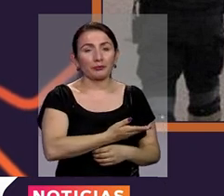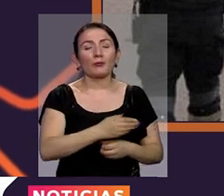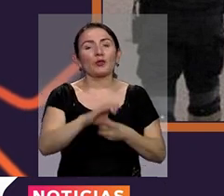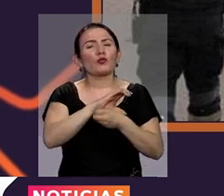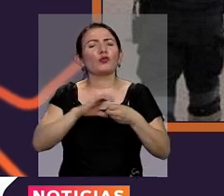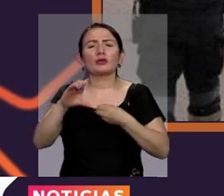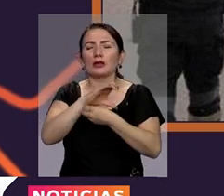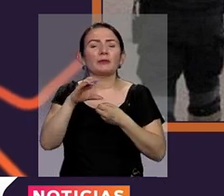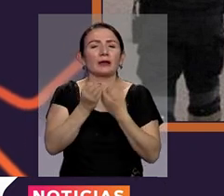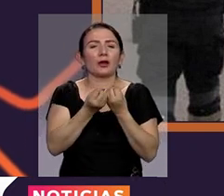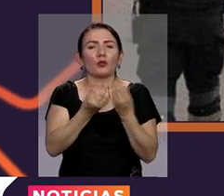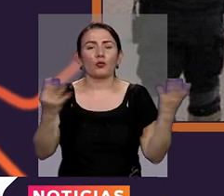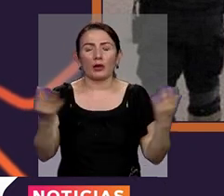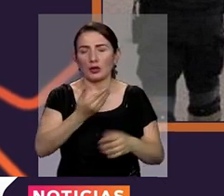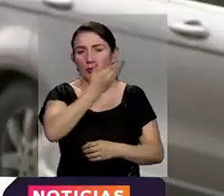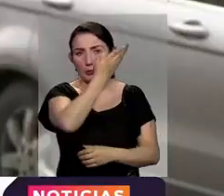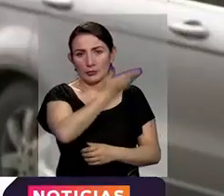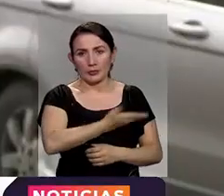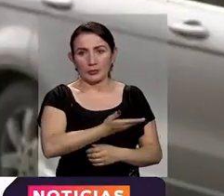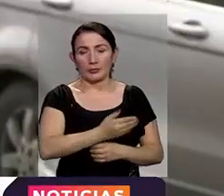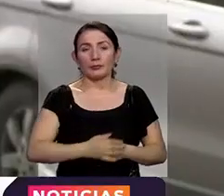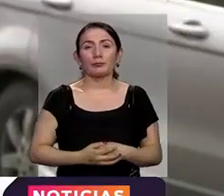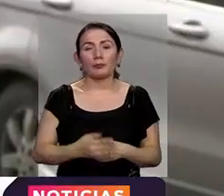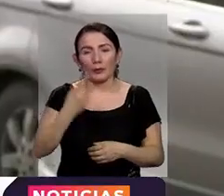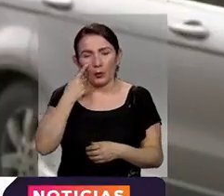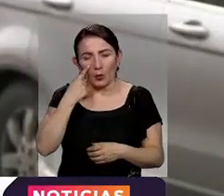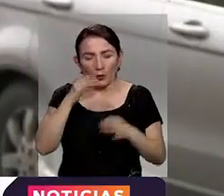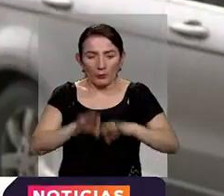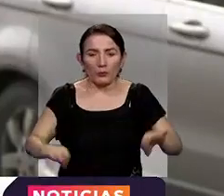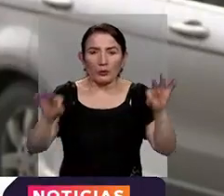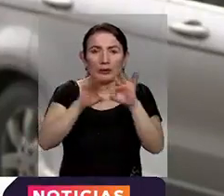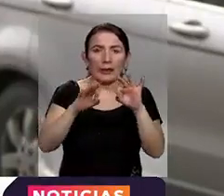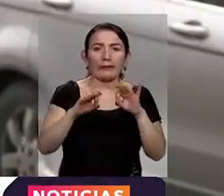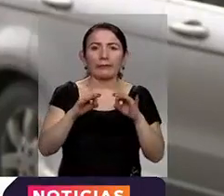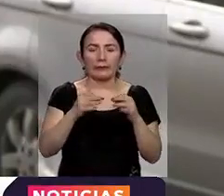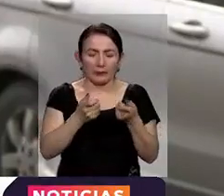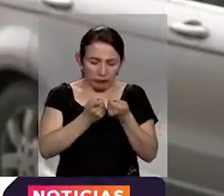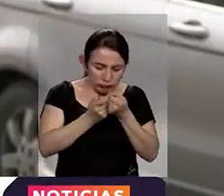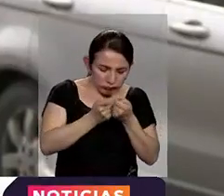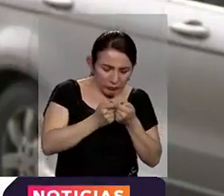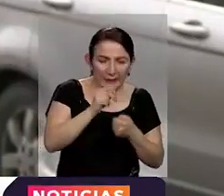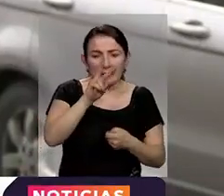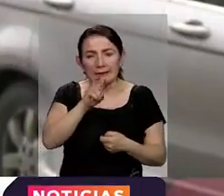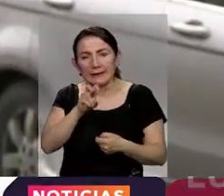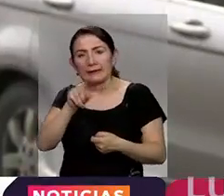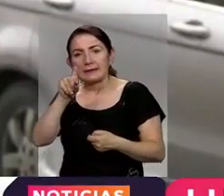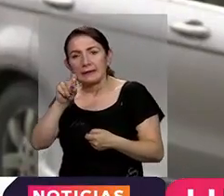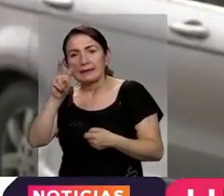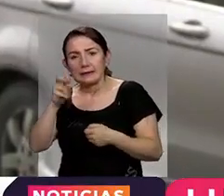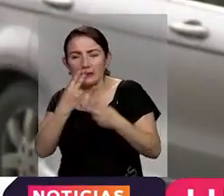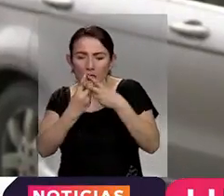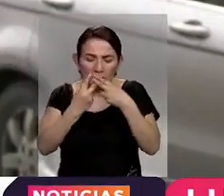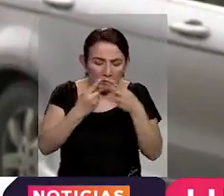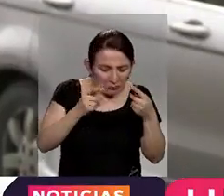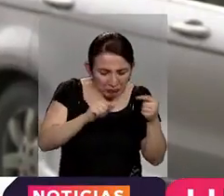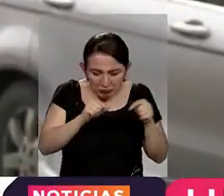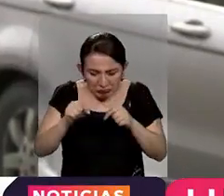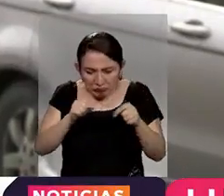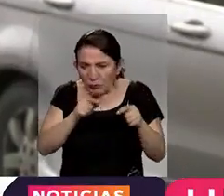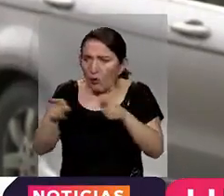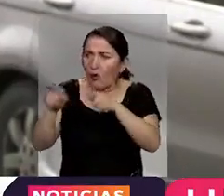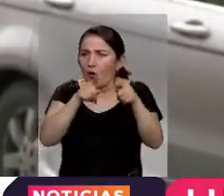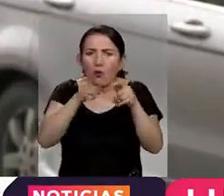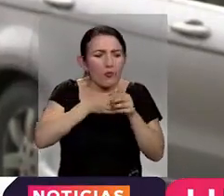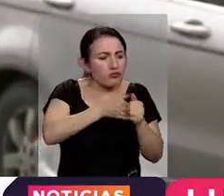Cundinamarca la cifra es de 658.000. Revisen las condiciones de las vías a través del numeral 767. Revisen cómo pueden